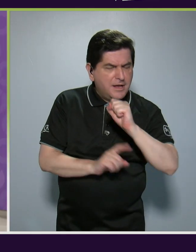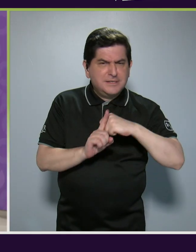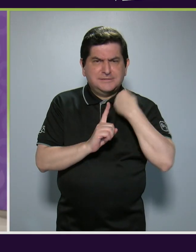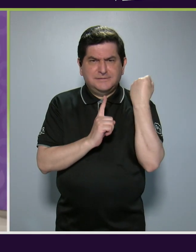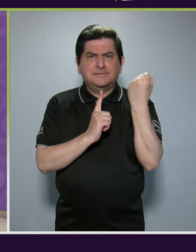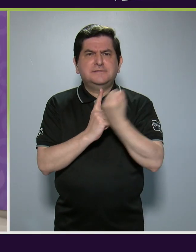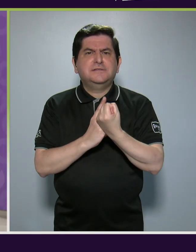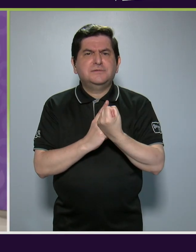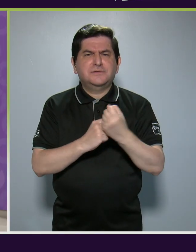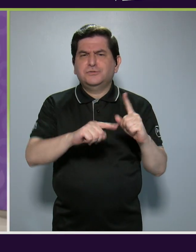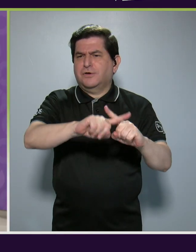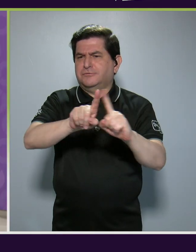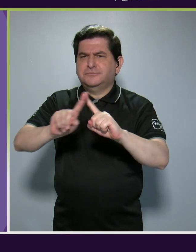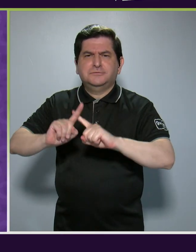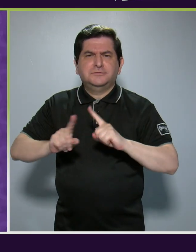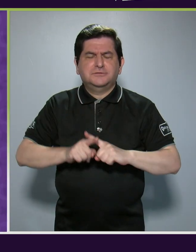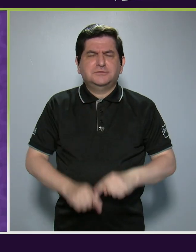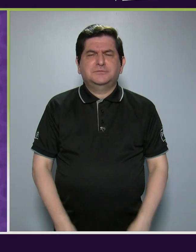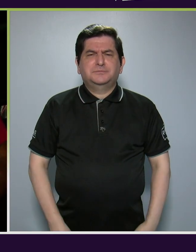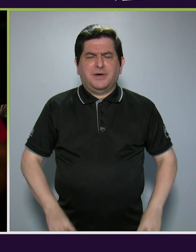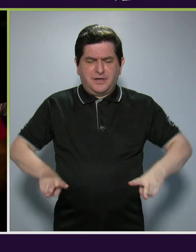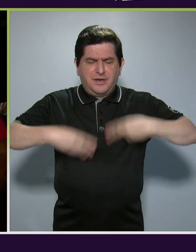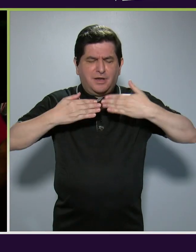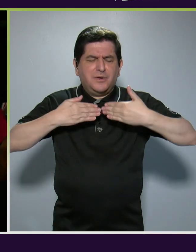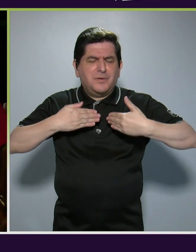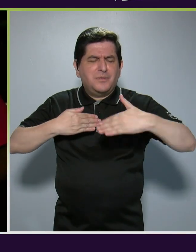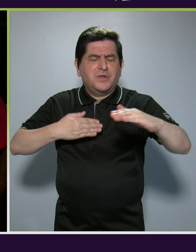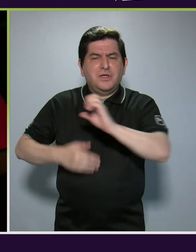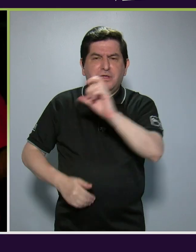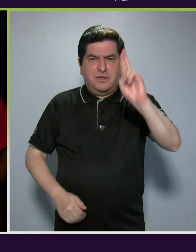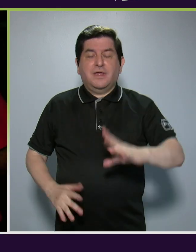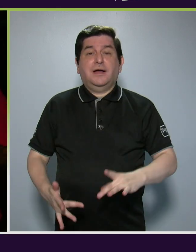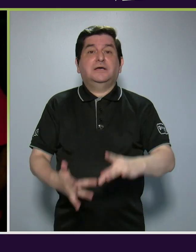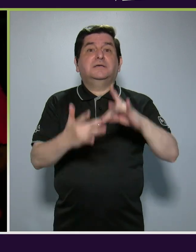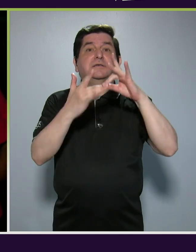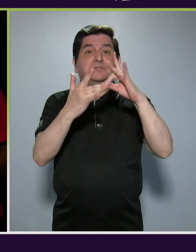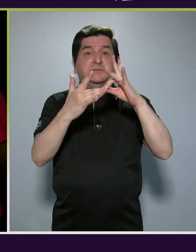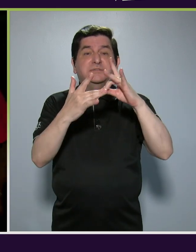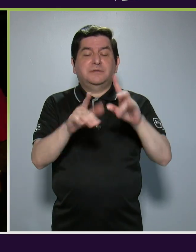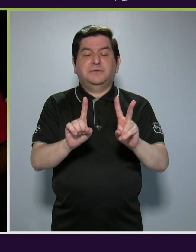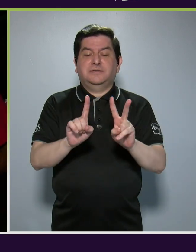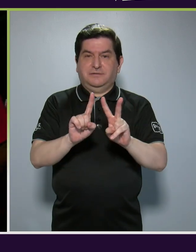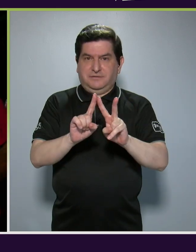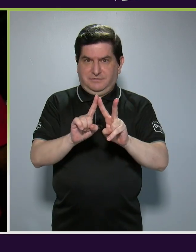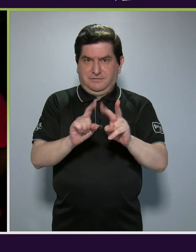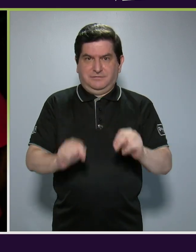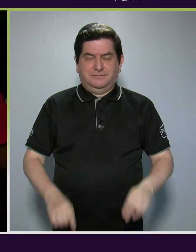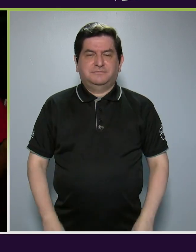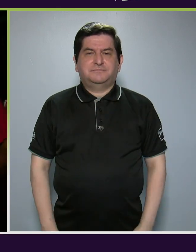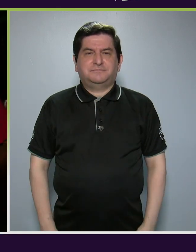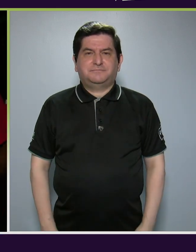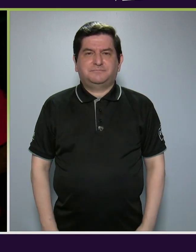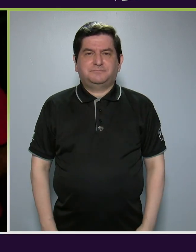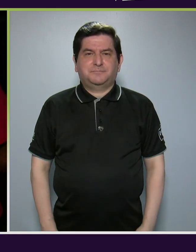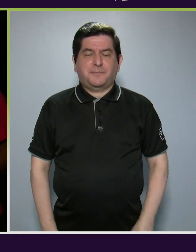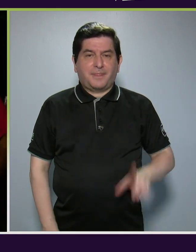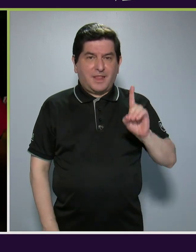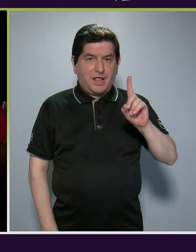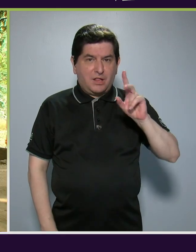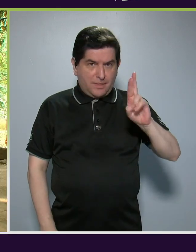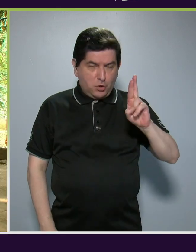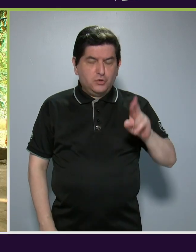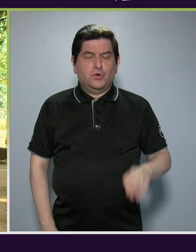factores de longevidad en Costa Rica y especialmente en Nicoya, ¿verdad? Y el doctor